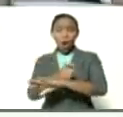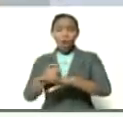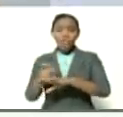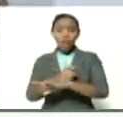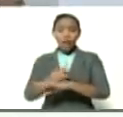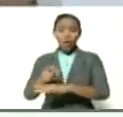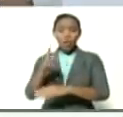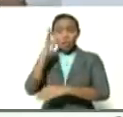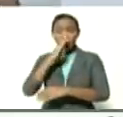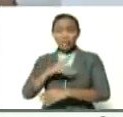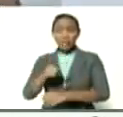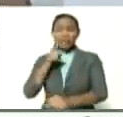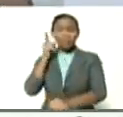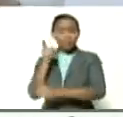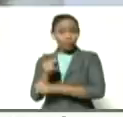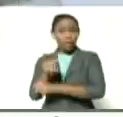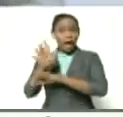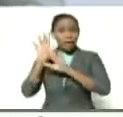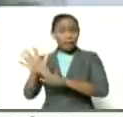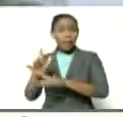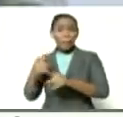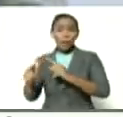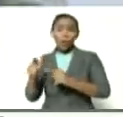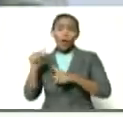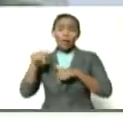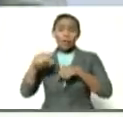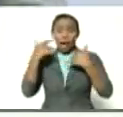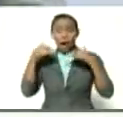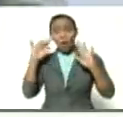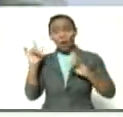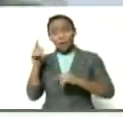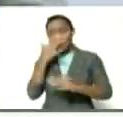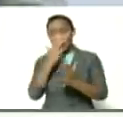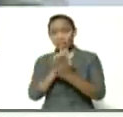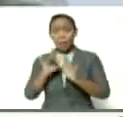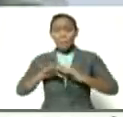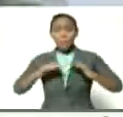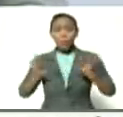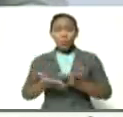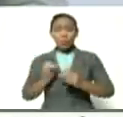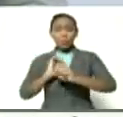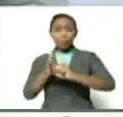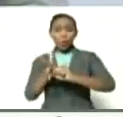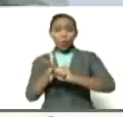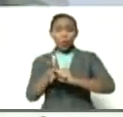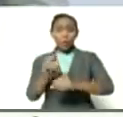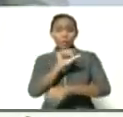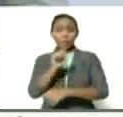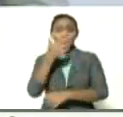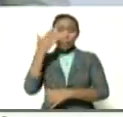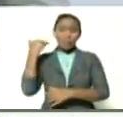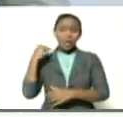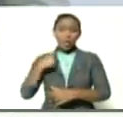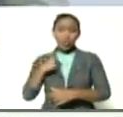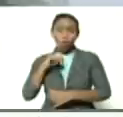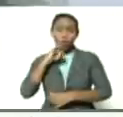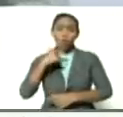Brasil, más aún en medio de esta pandemia del COVID-19. La semana pasada yo